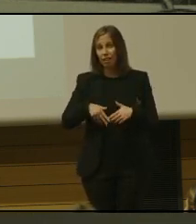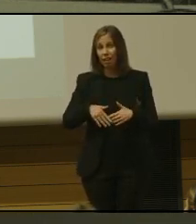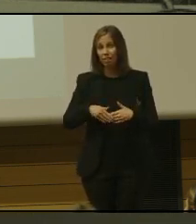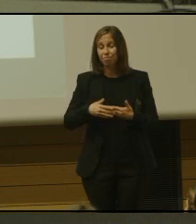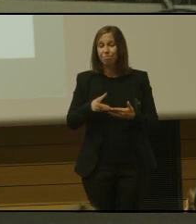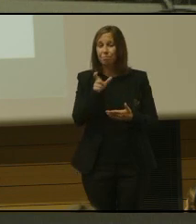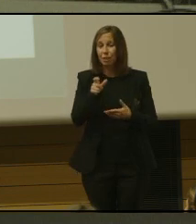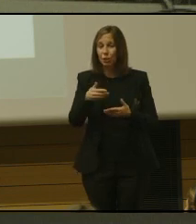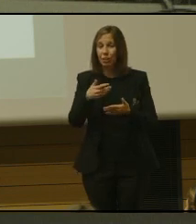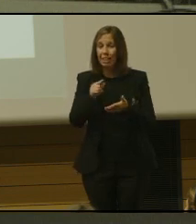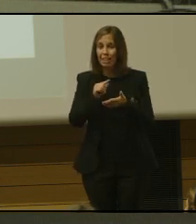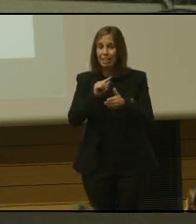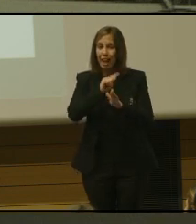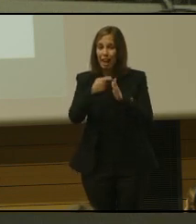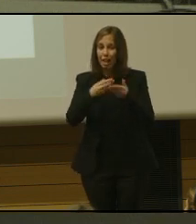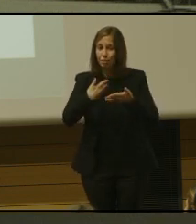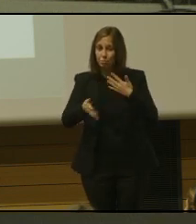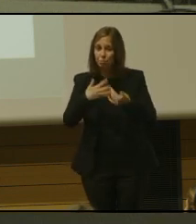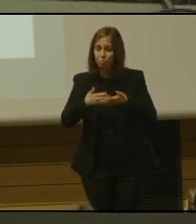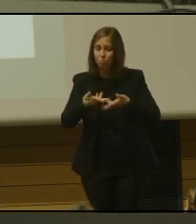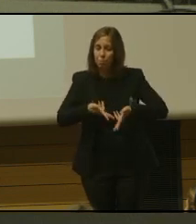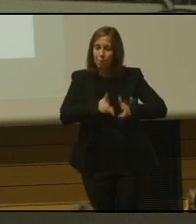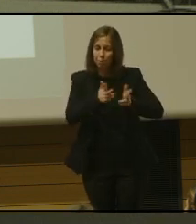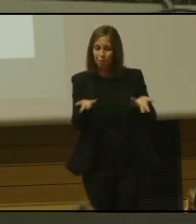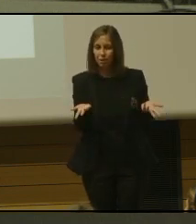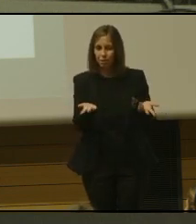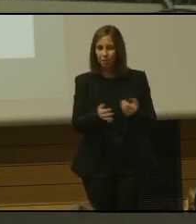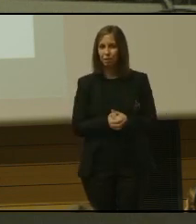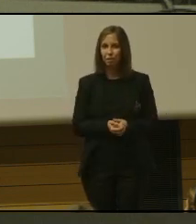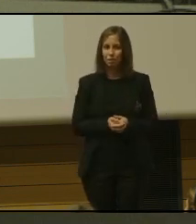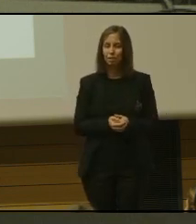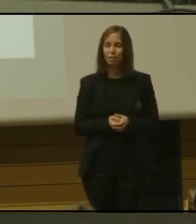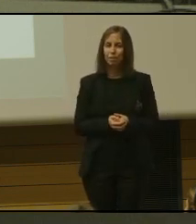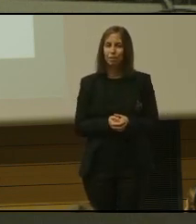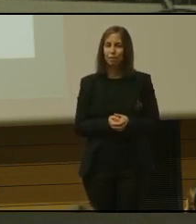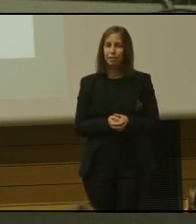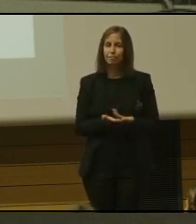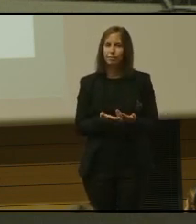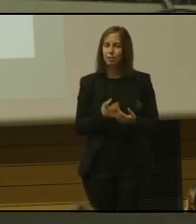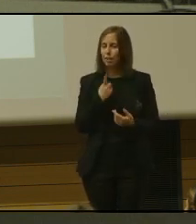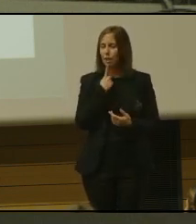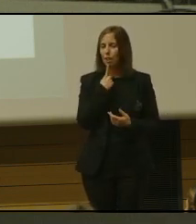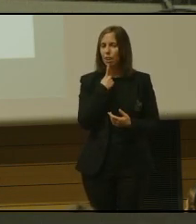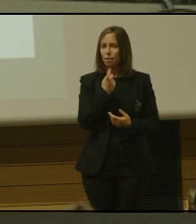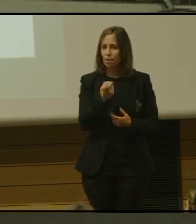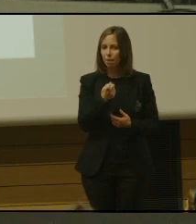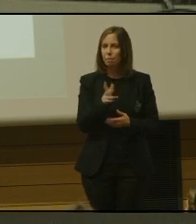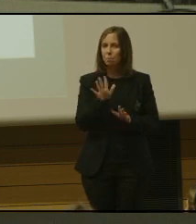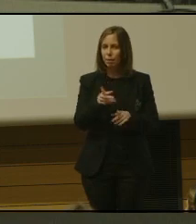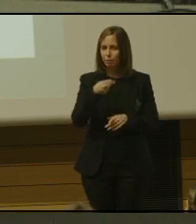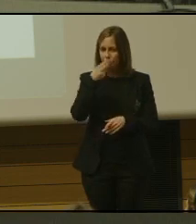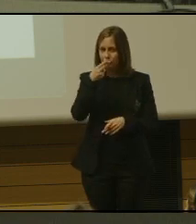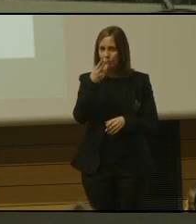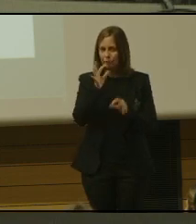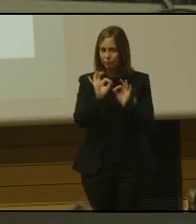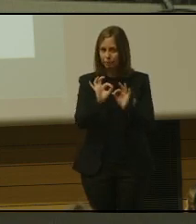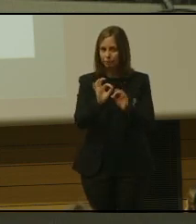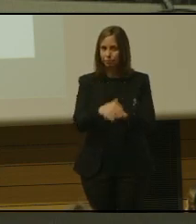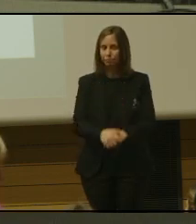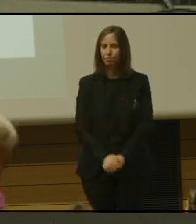cuelen, o quieren que se la cuelen. Entonces, eso es dificilísimo, pero sería muy interesante.